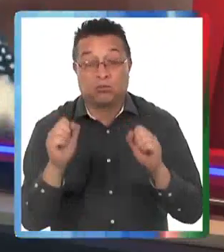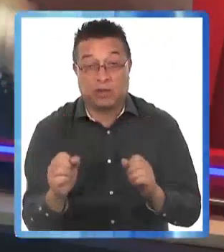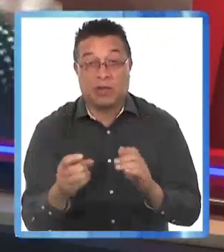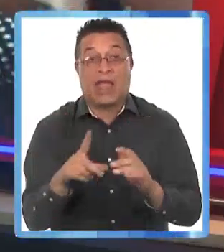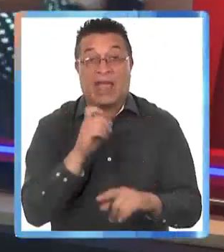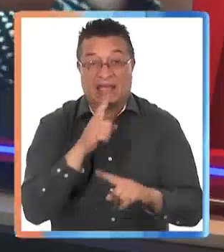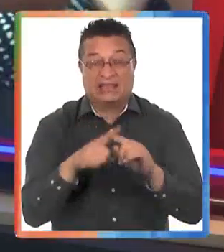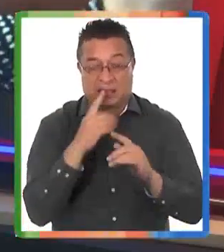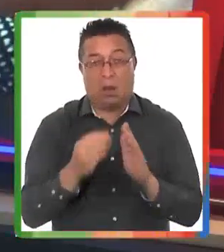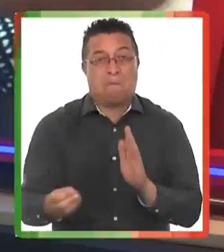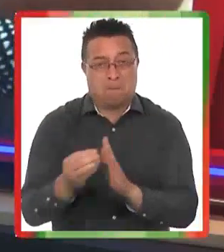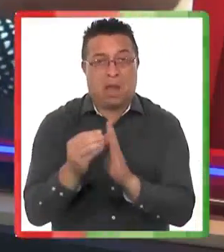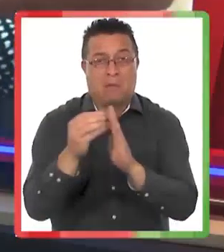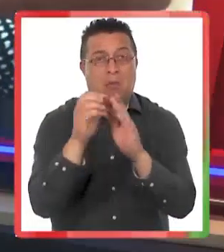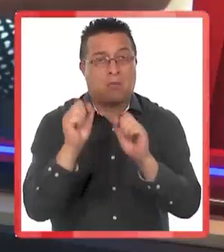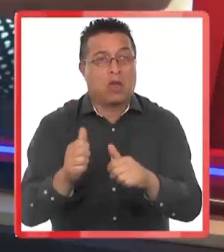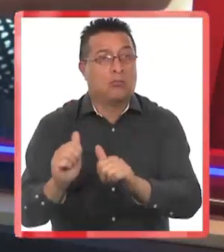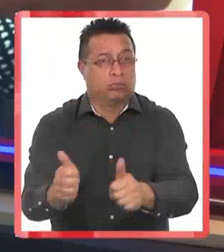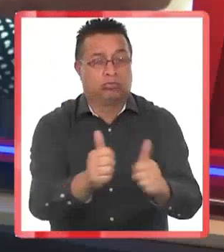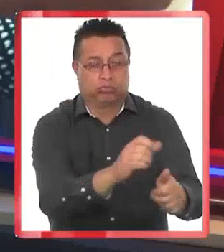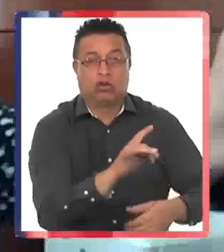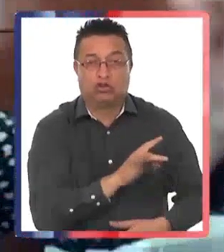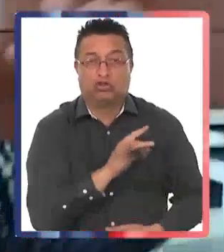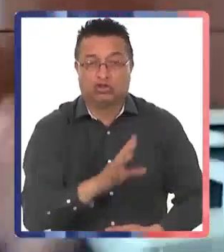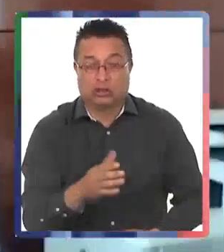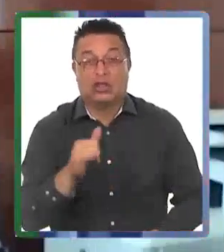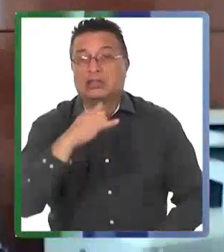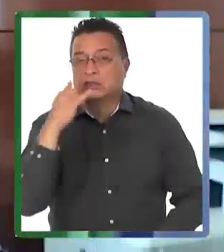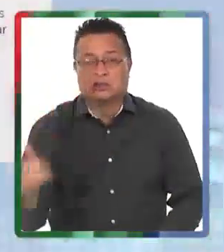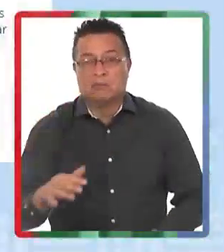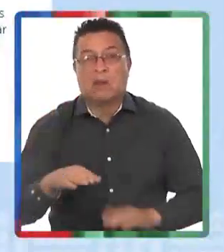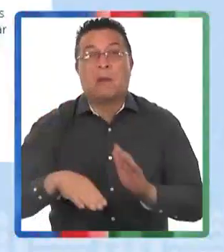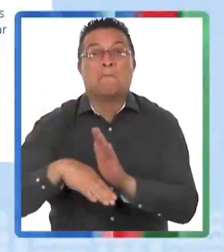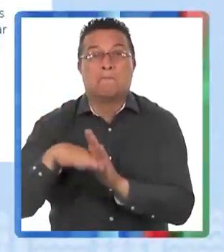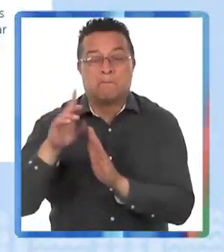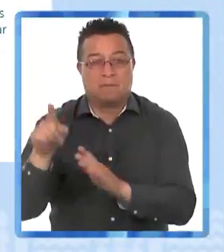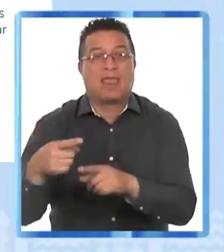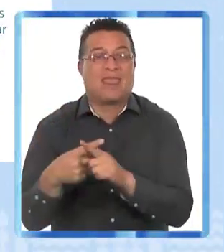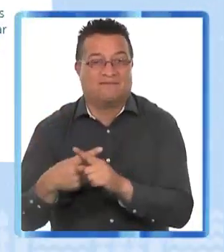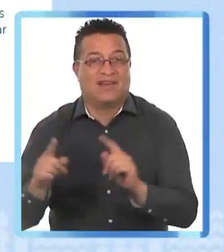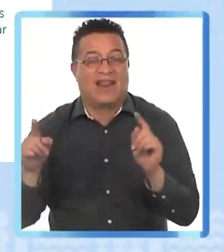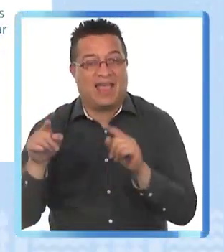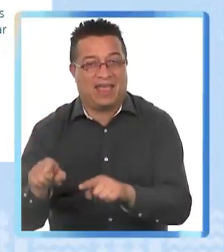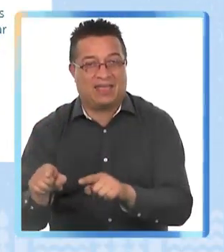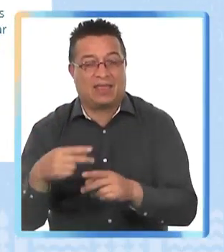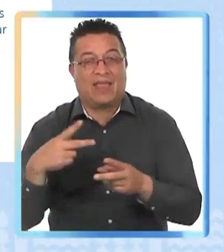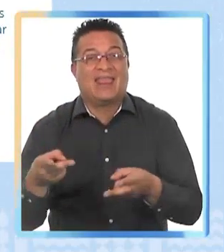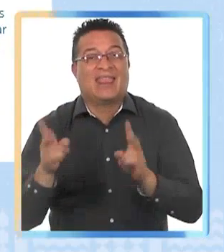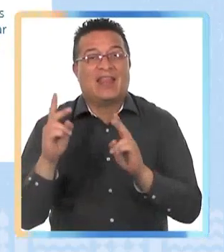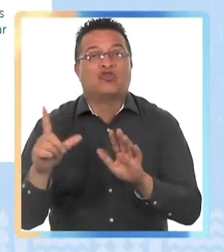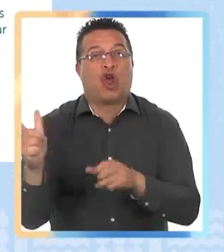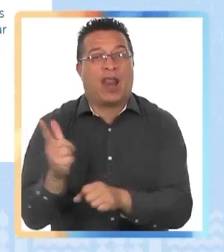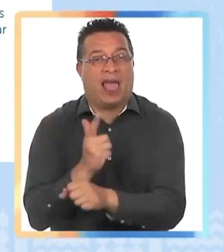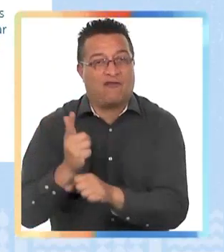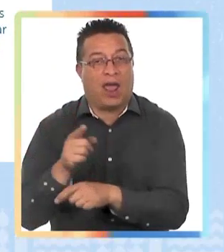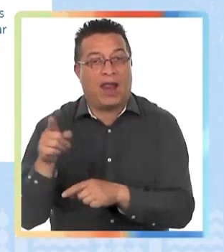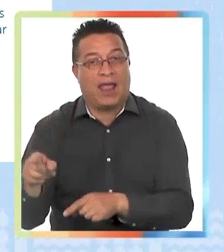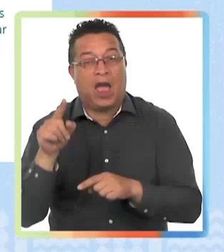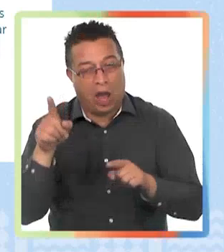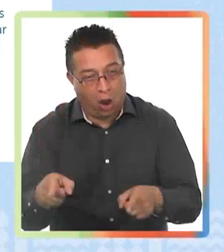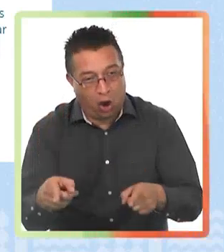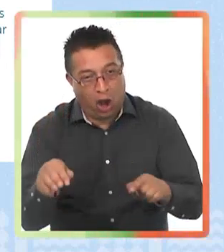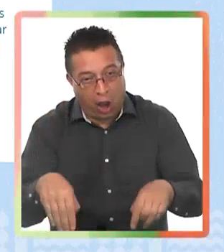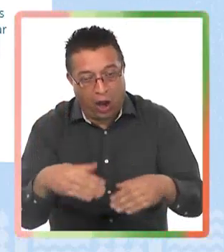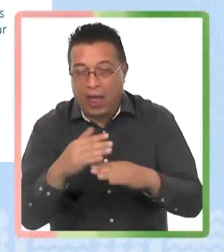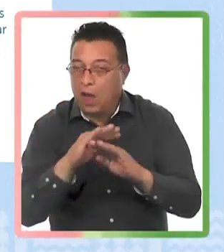hacer más horas extras que el resto de los trabajadores de Chile, porque siempre han tenido un tratamiento más débil de sus derechos laborales. La idea es que sean